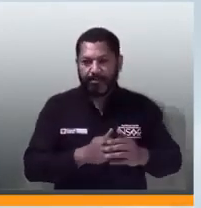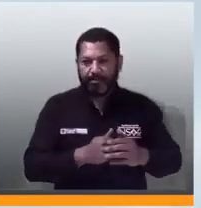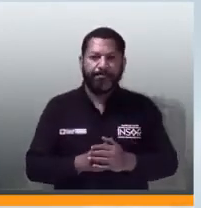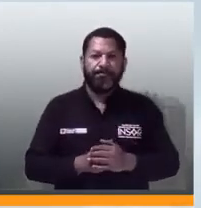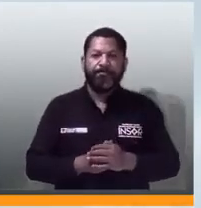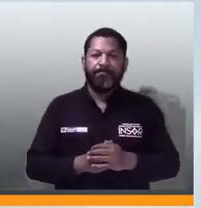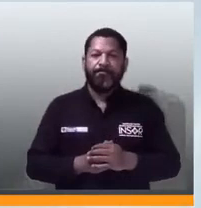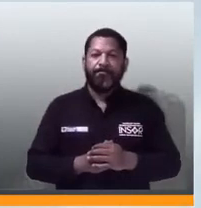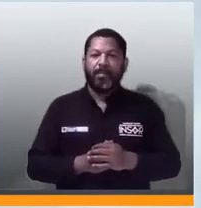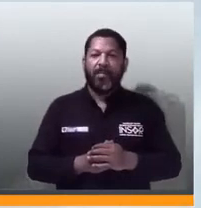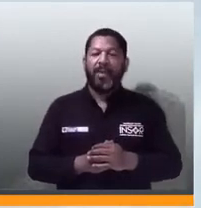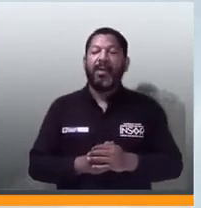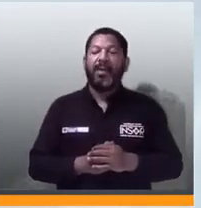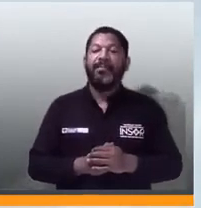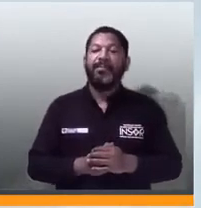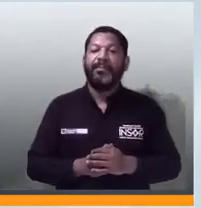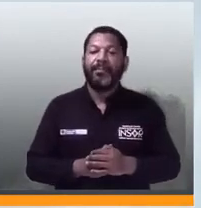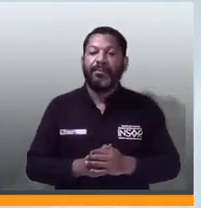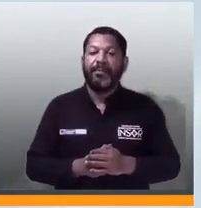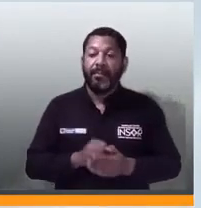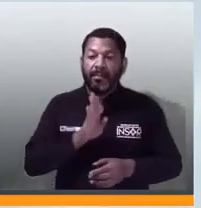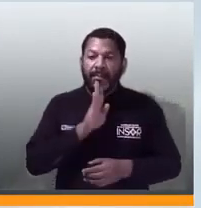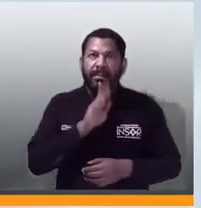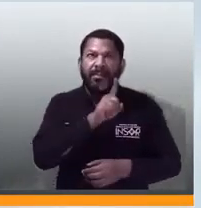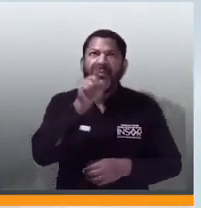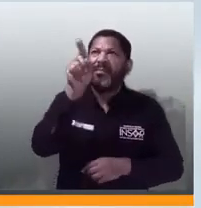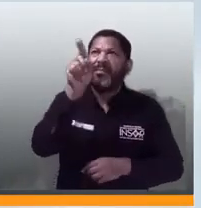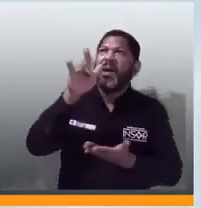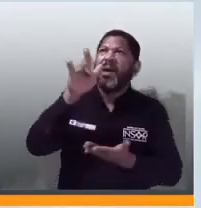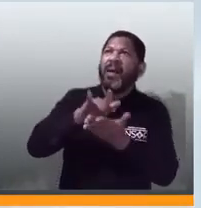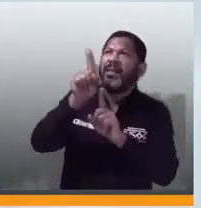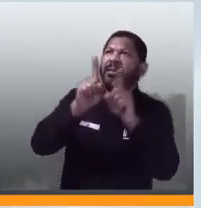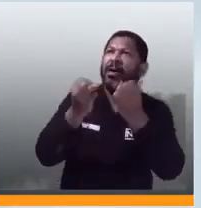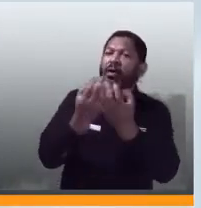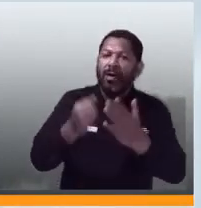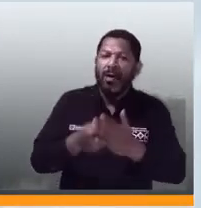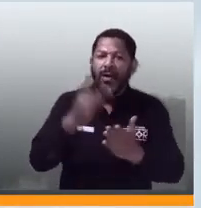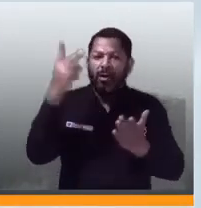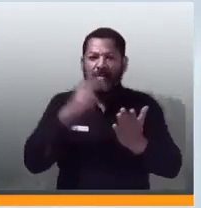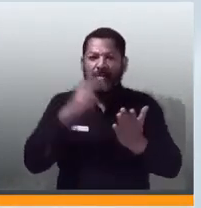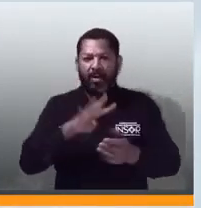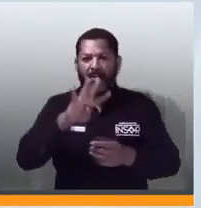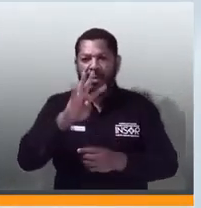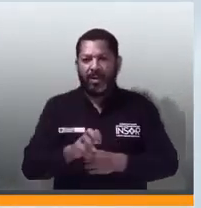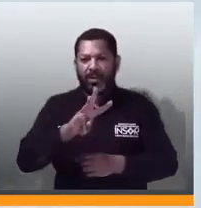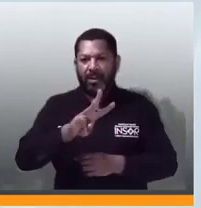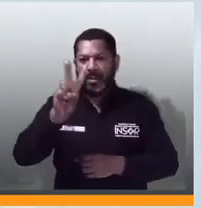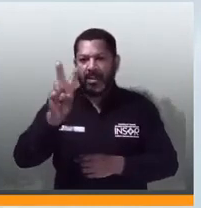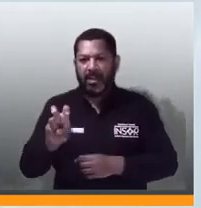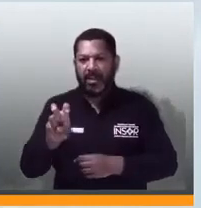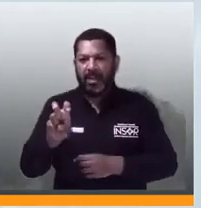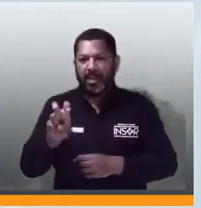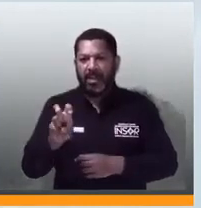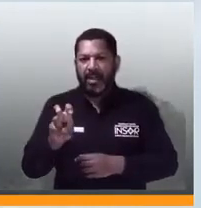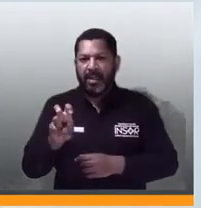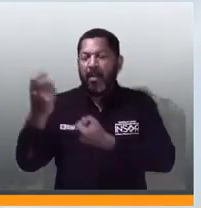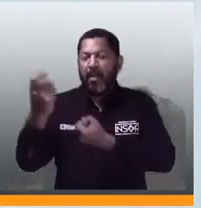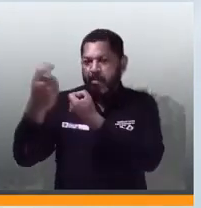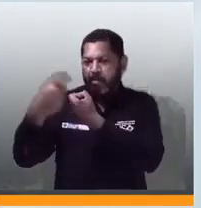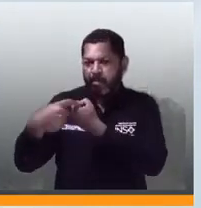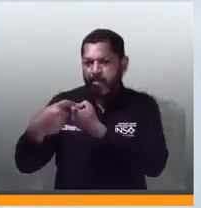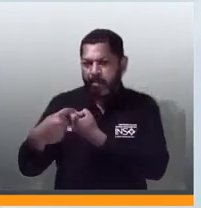Los participantes fueron de diferentes regiones del país. Tuvimos 2.937